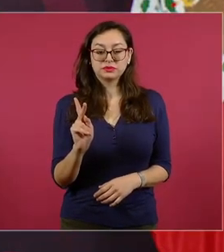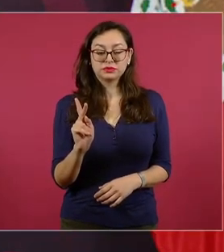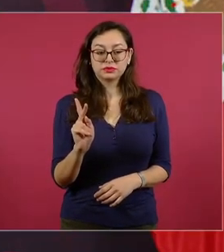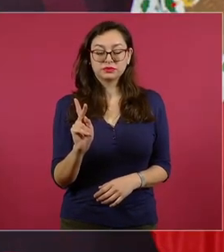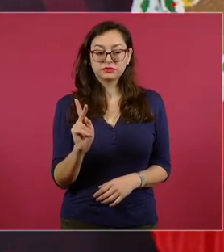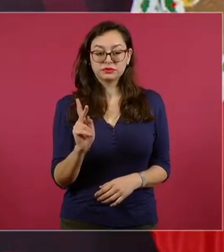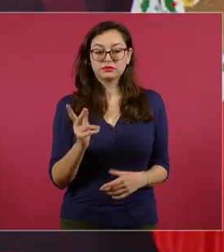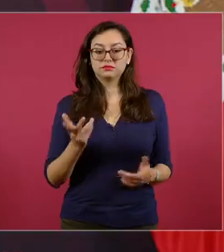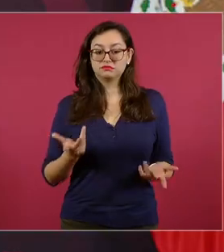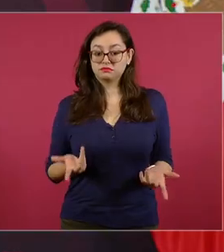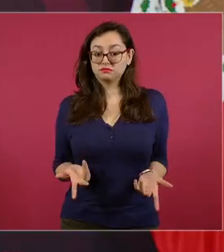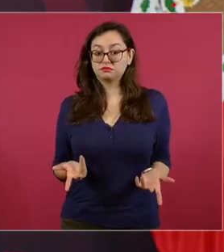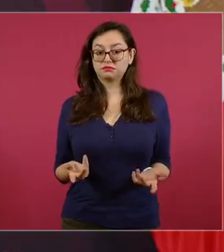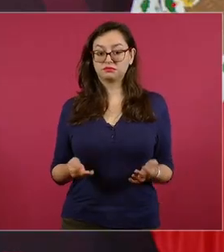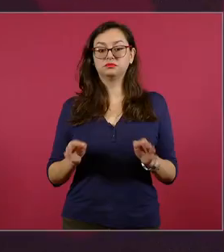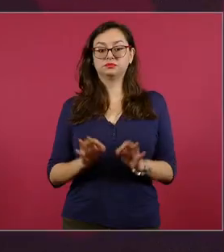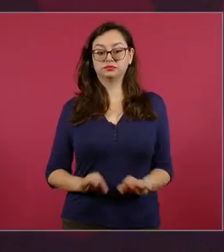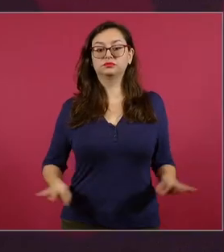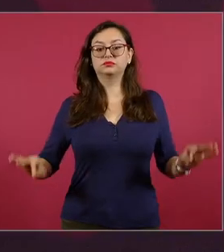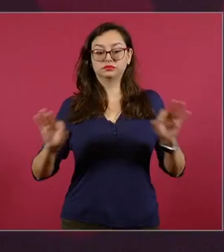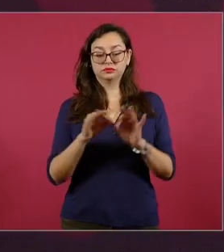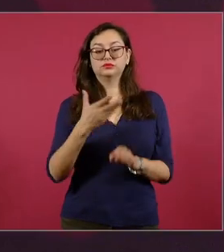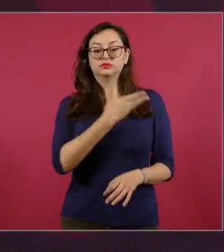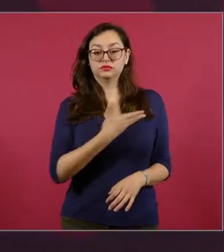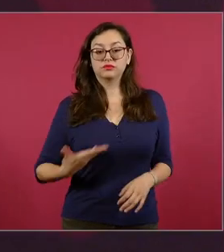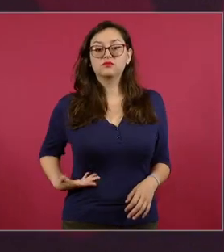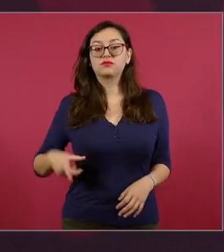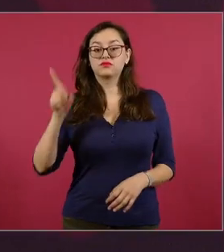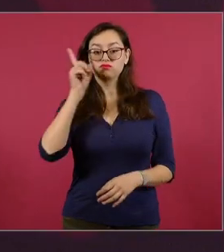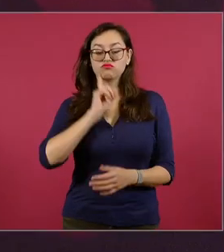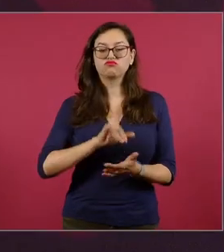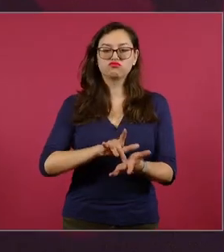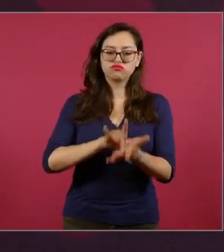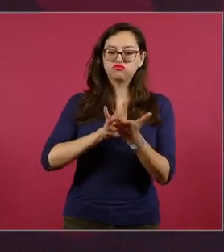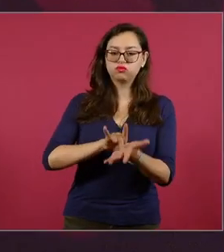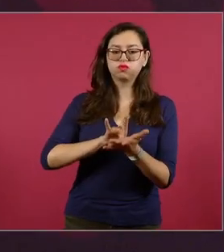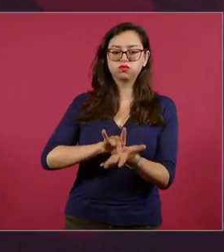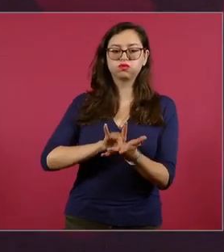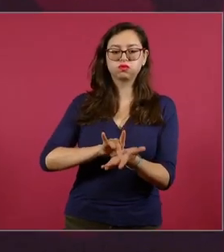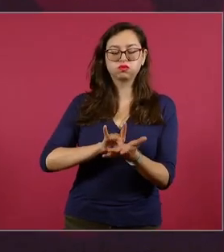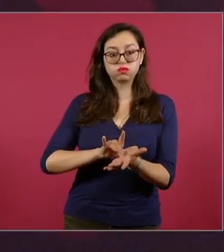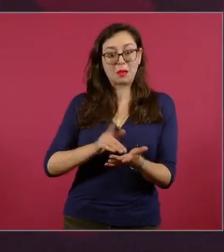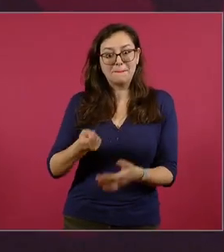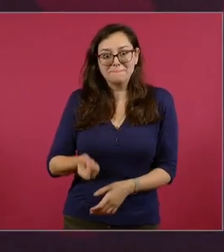todos a apoyar a nuestra presidenta, es un hecho